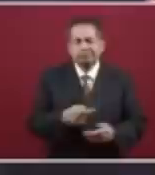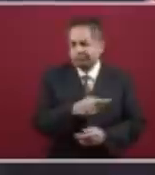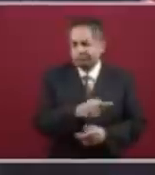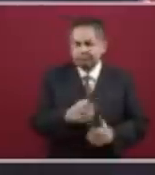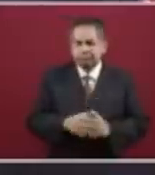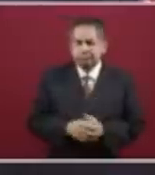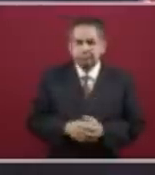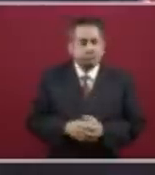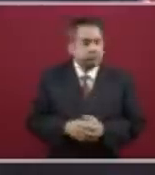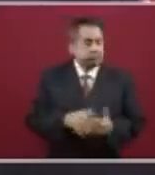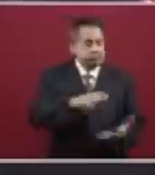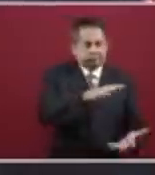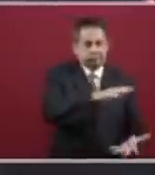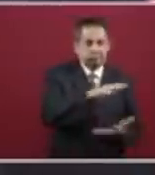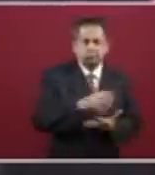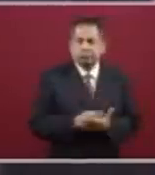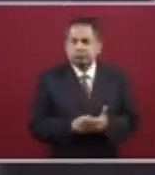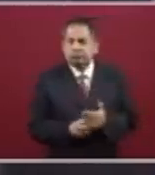y se repartían